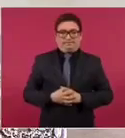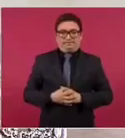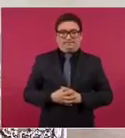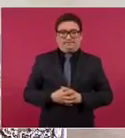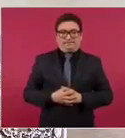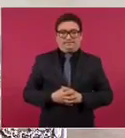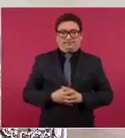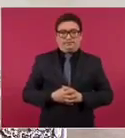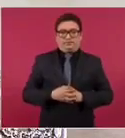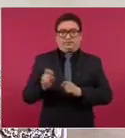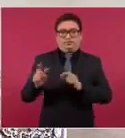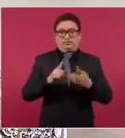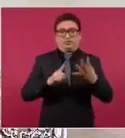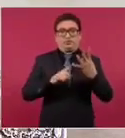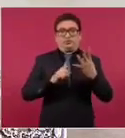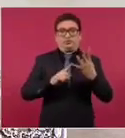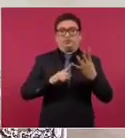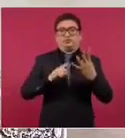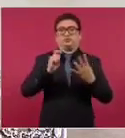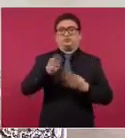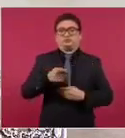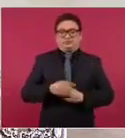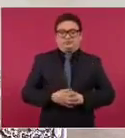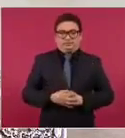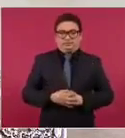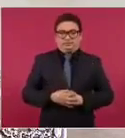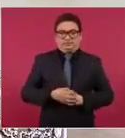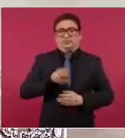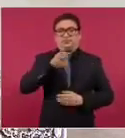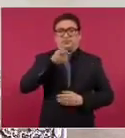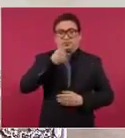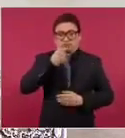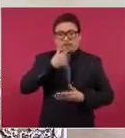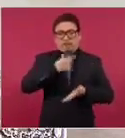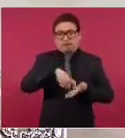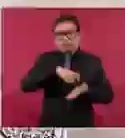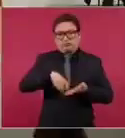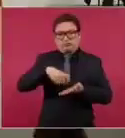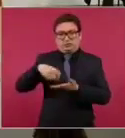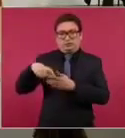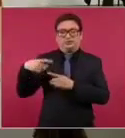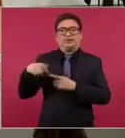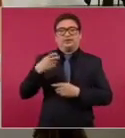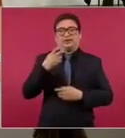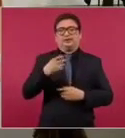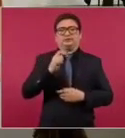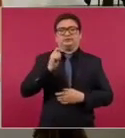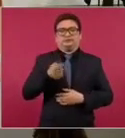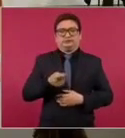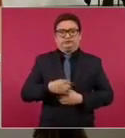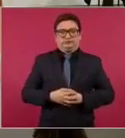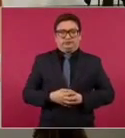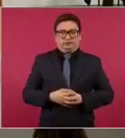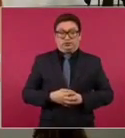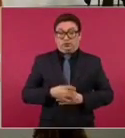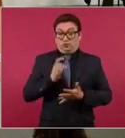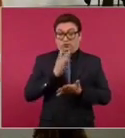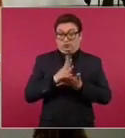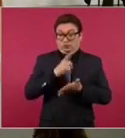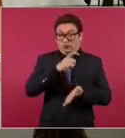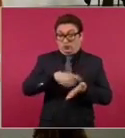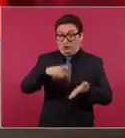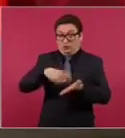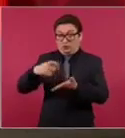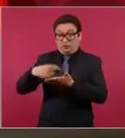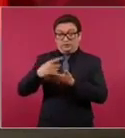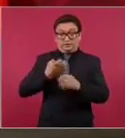La cuarta acción tiene que ver con el abasto de medicamentos. En esto no es solamente surtir a